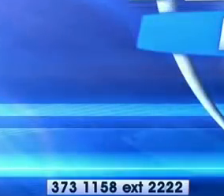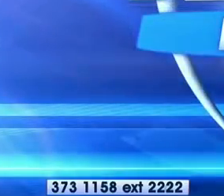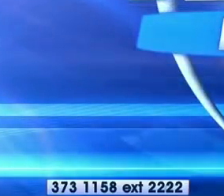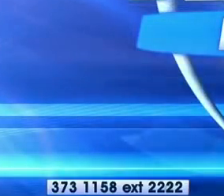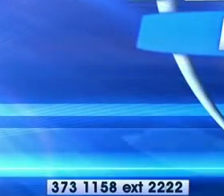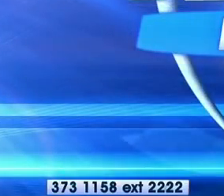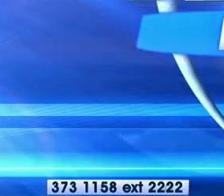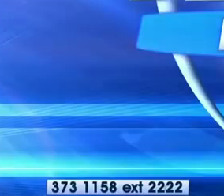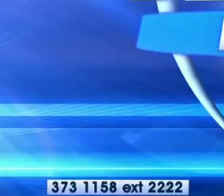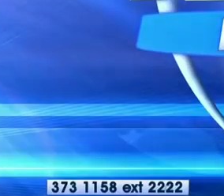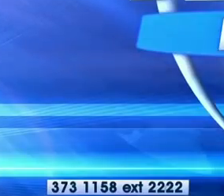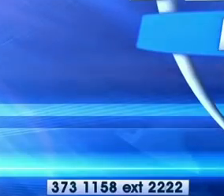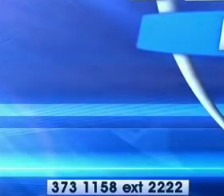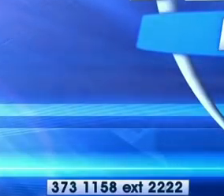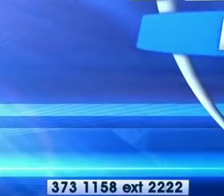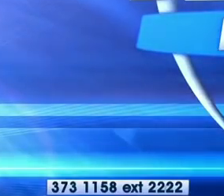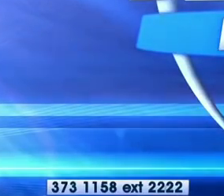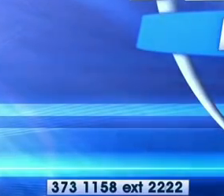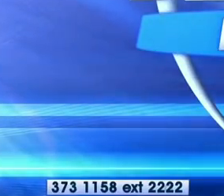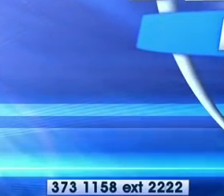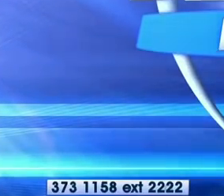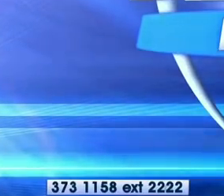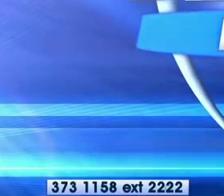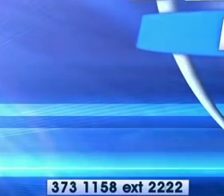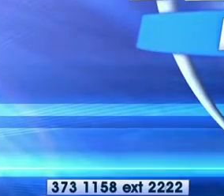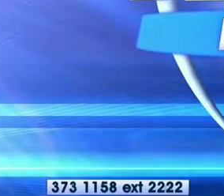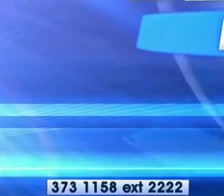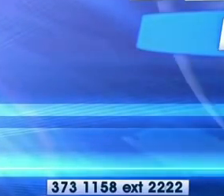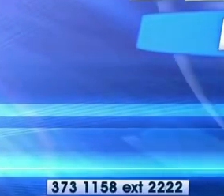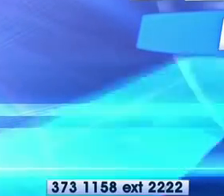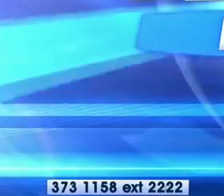siempre en la comunidad. En la mañana y en la noche.